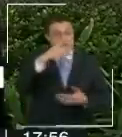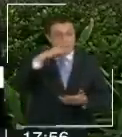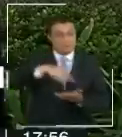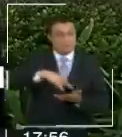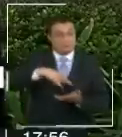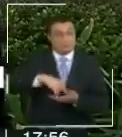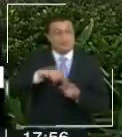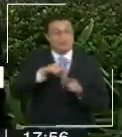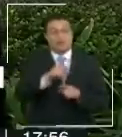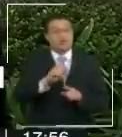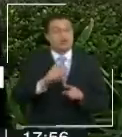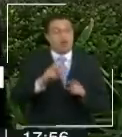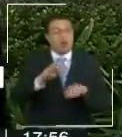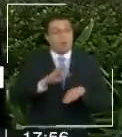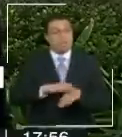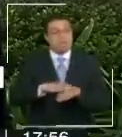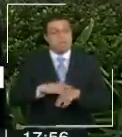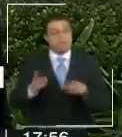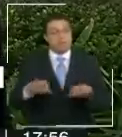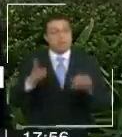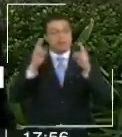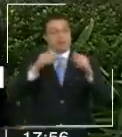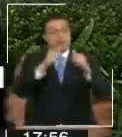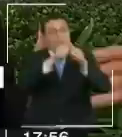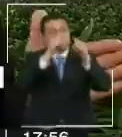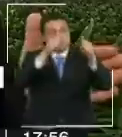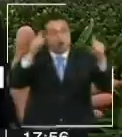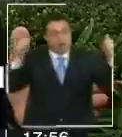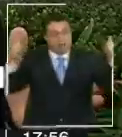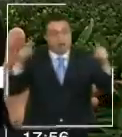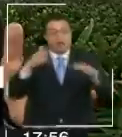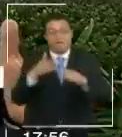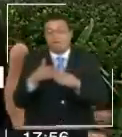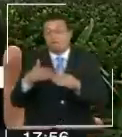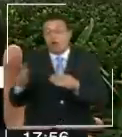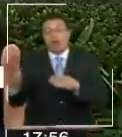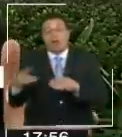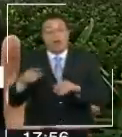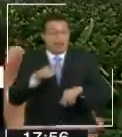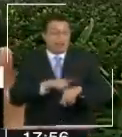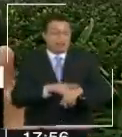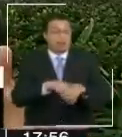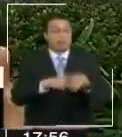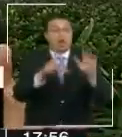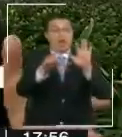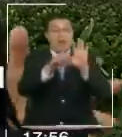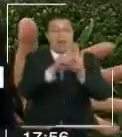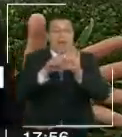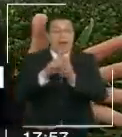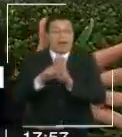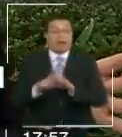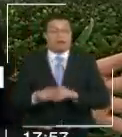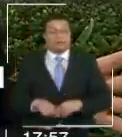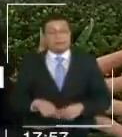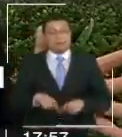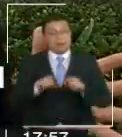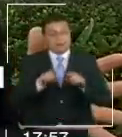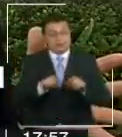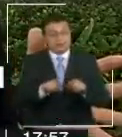permite hacer propaganda fuera de los periodos legales. Es decir, si